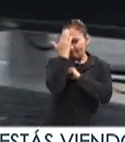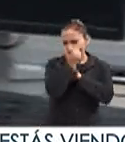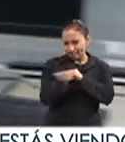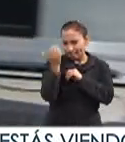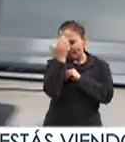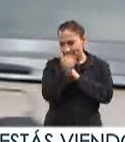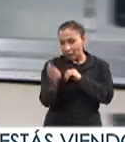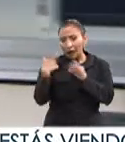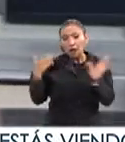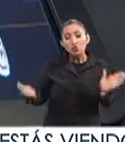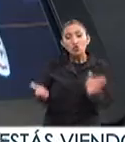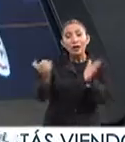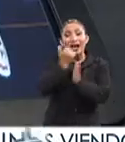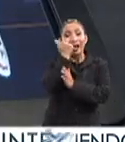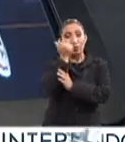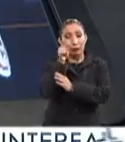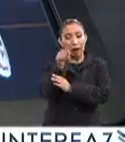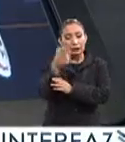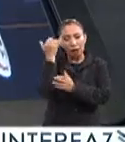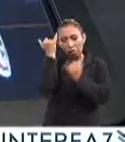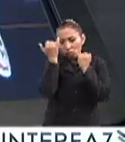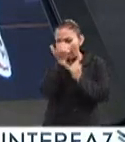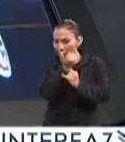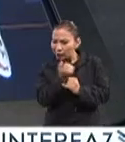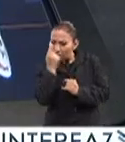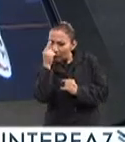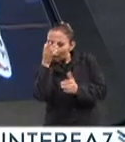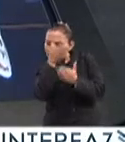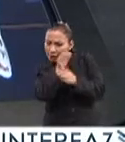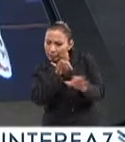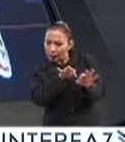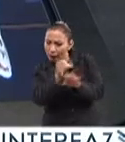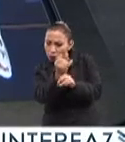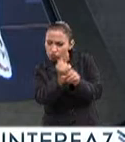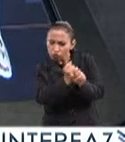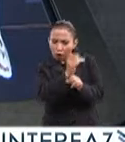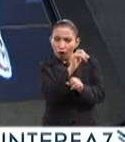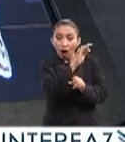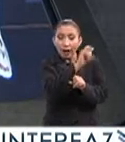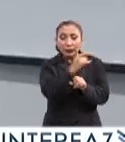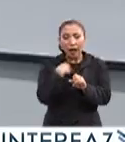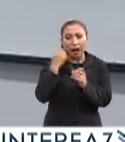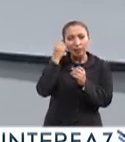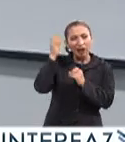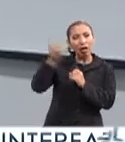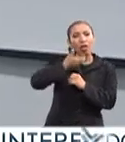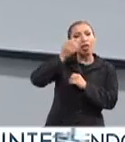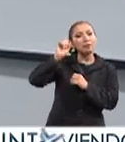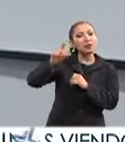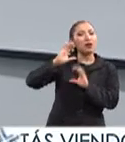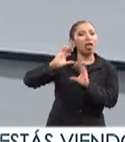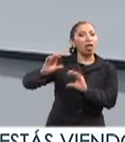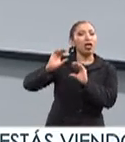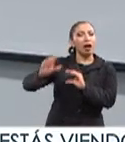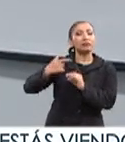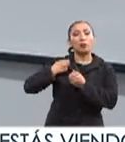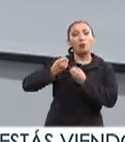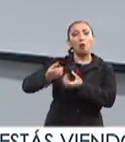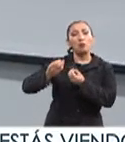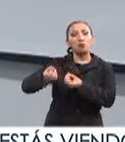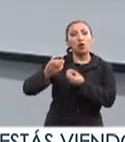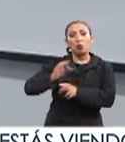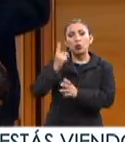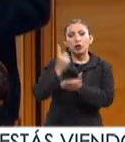competencias que impulsa a los alumnos a generar aptitudes para el trabajo forense y deja atrás la enseñanza tradicional de transferir